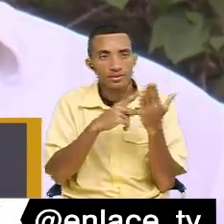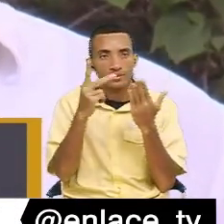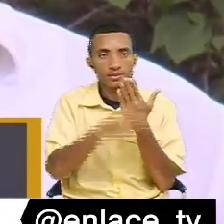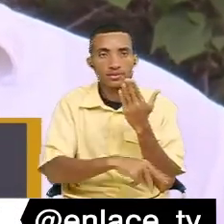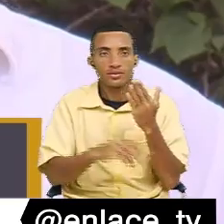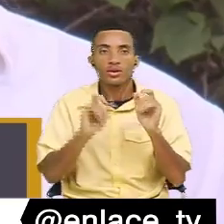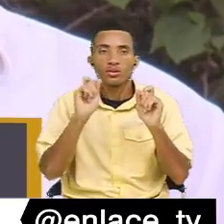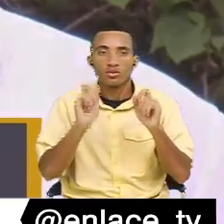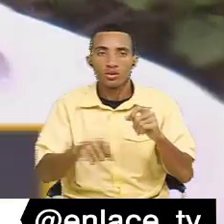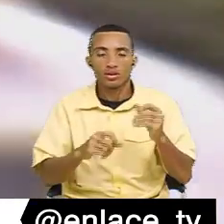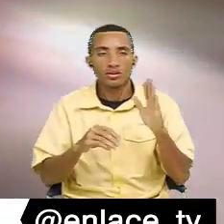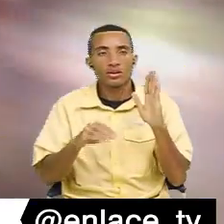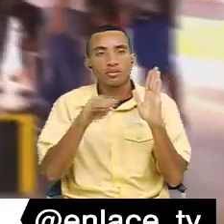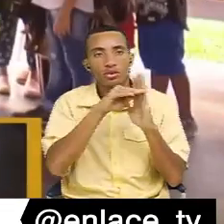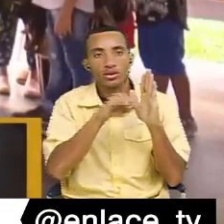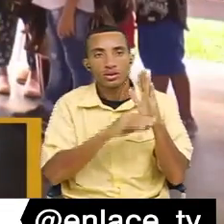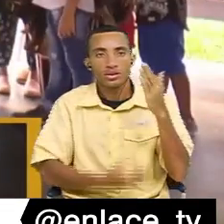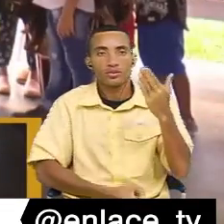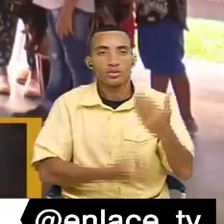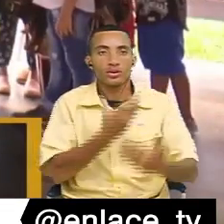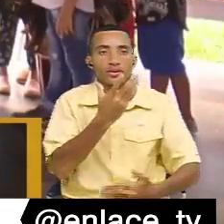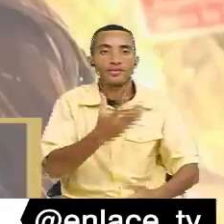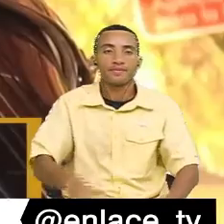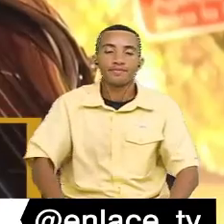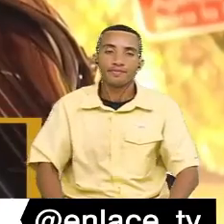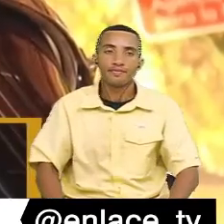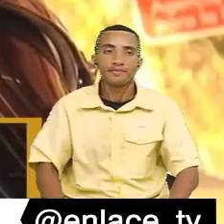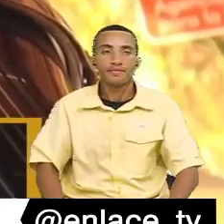constituir en una política pública.